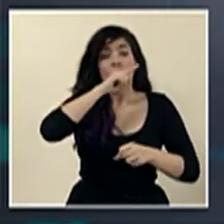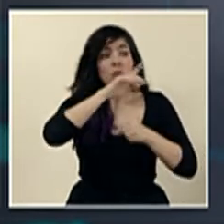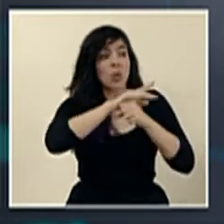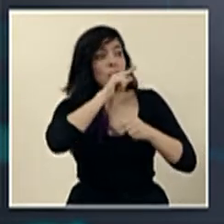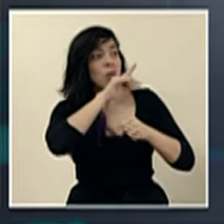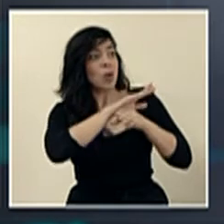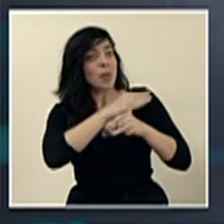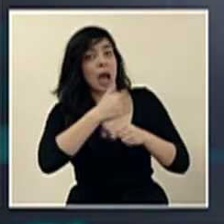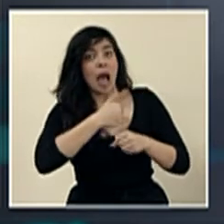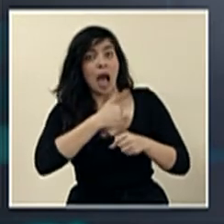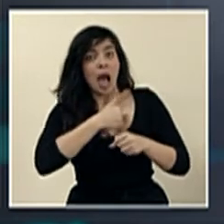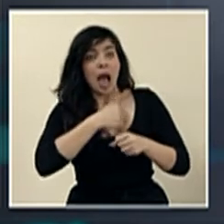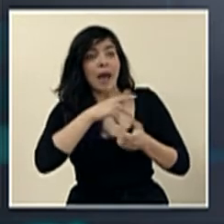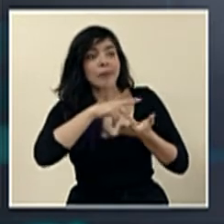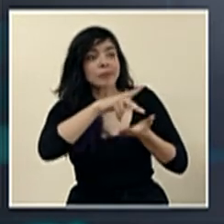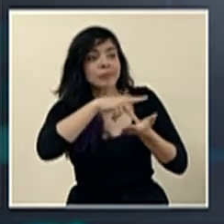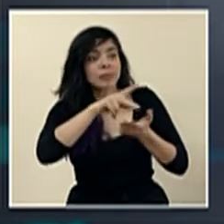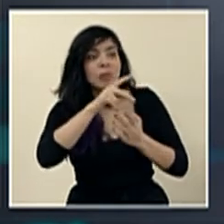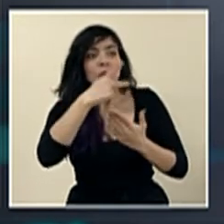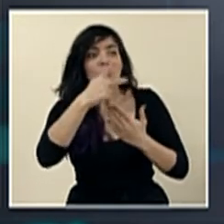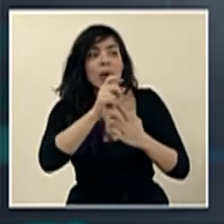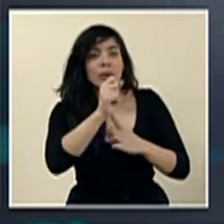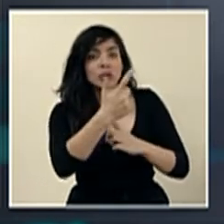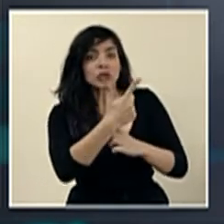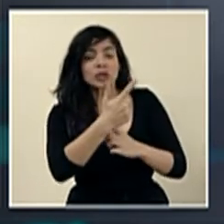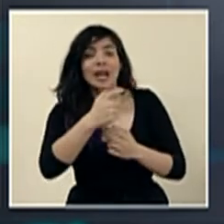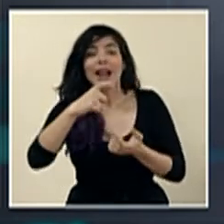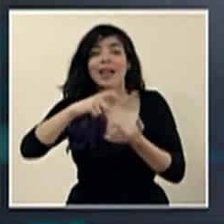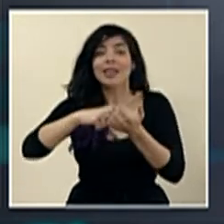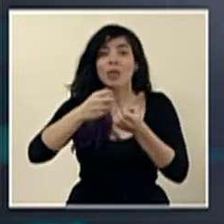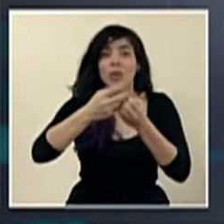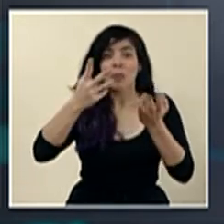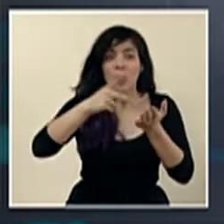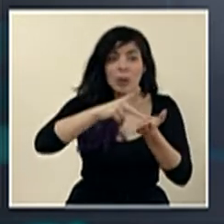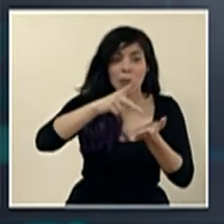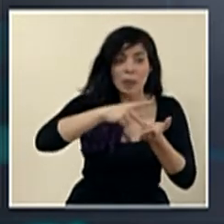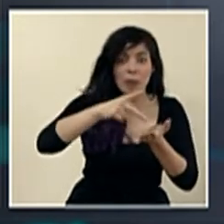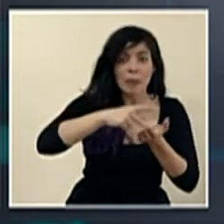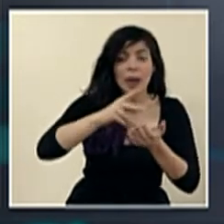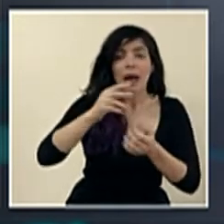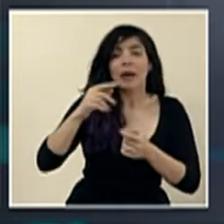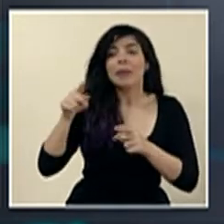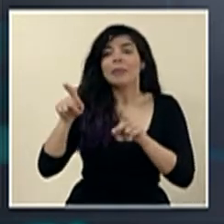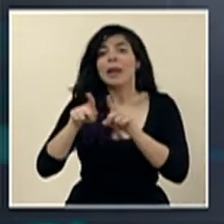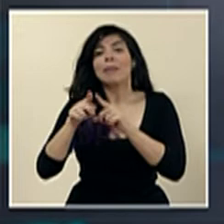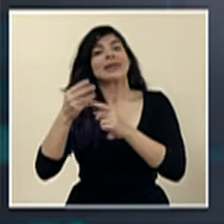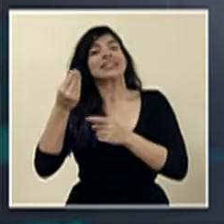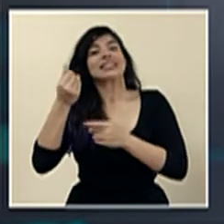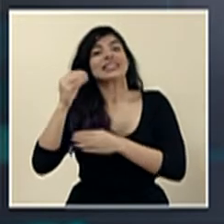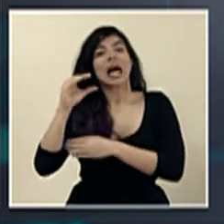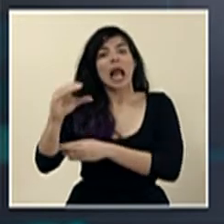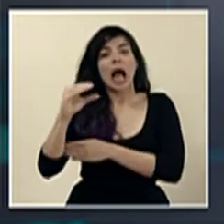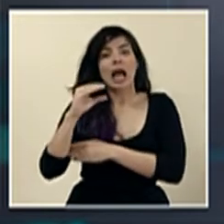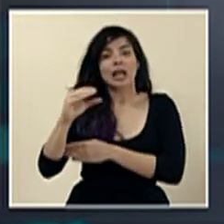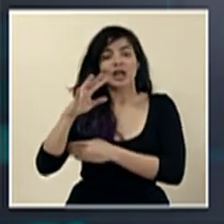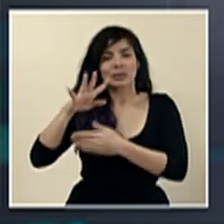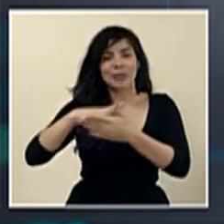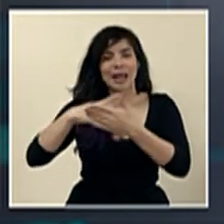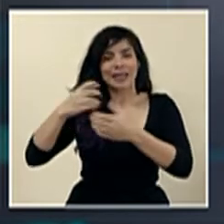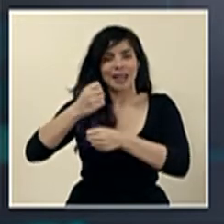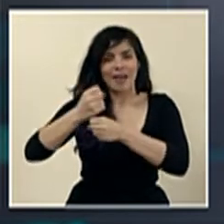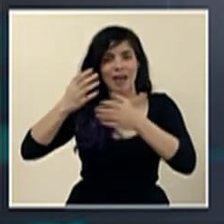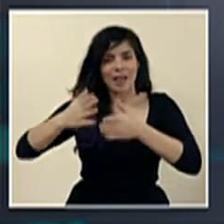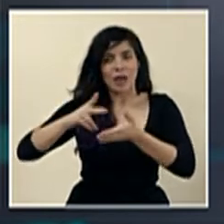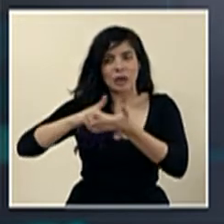Puede financiar los programas sociales, puede pagar la deuda pública, puede pagar los salarios y planillas, las